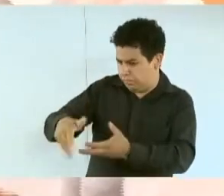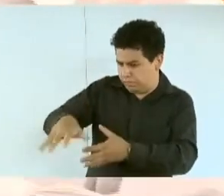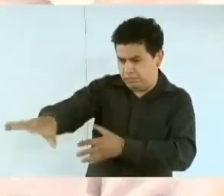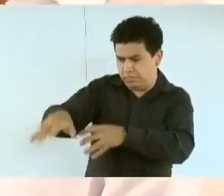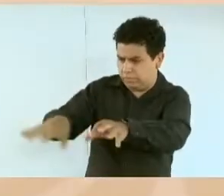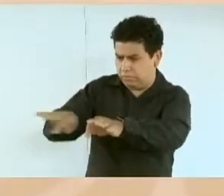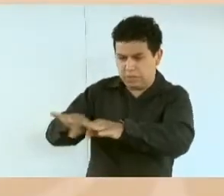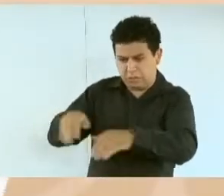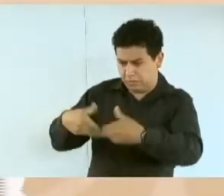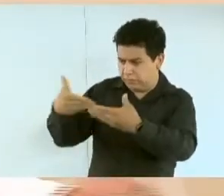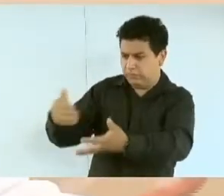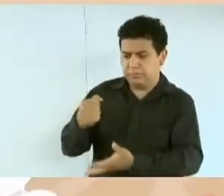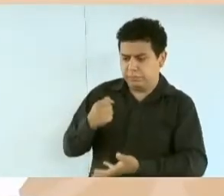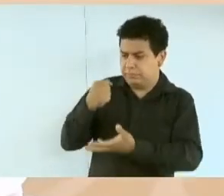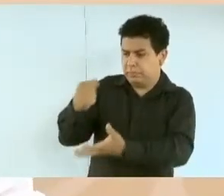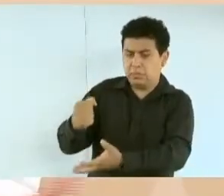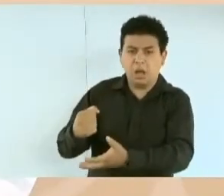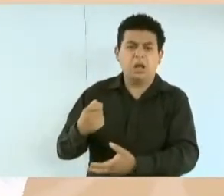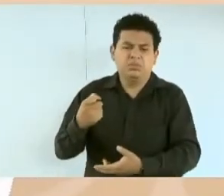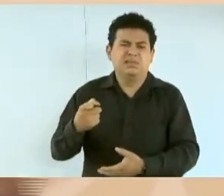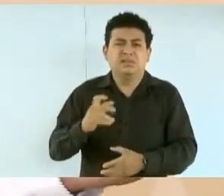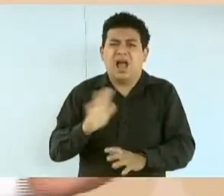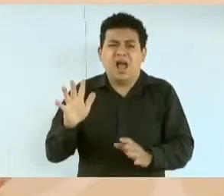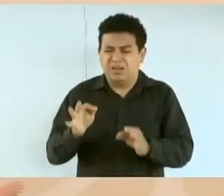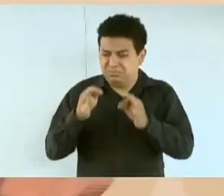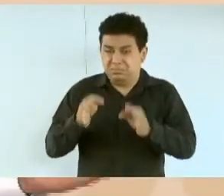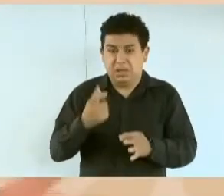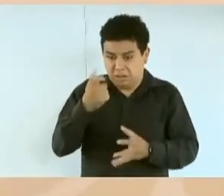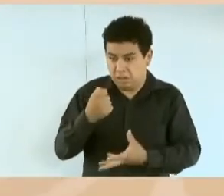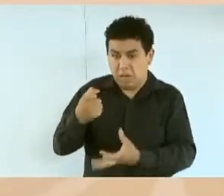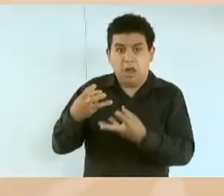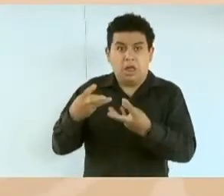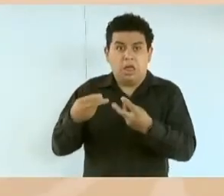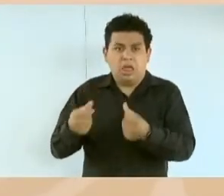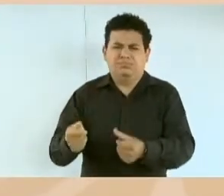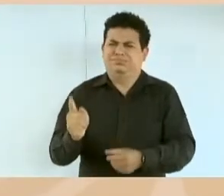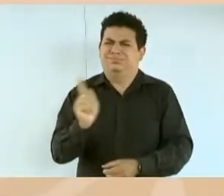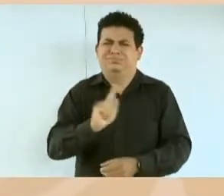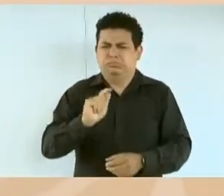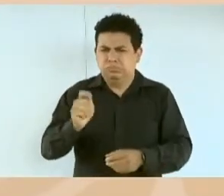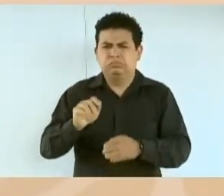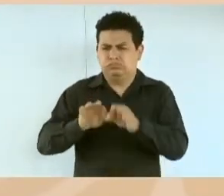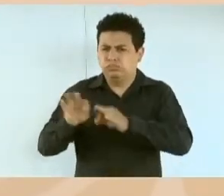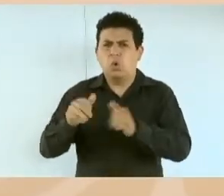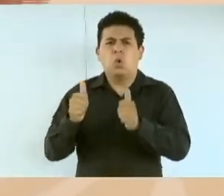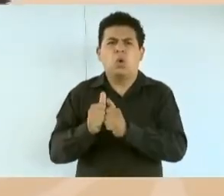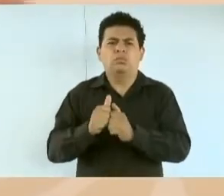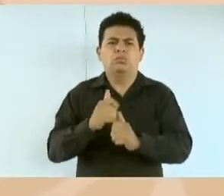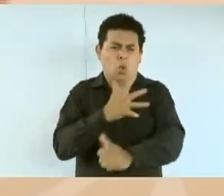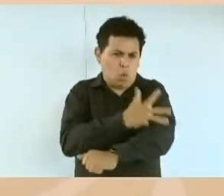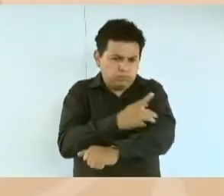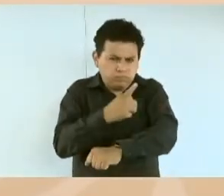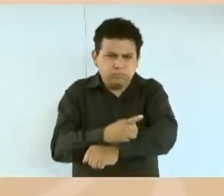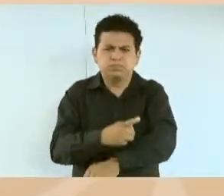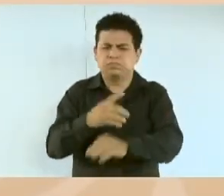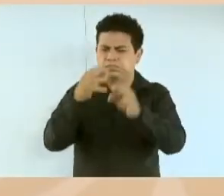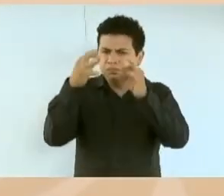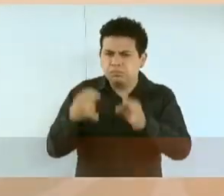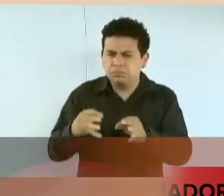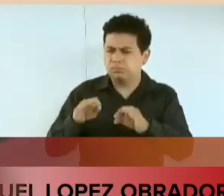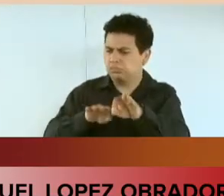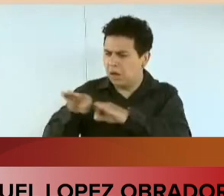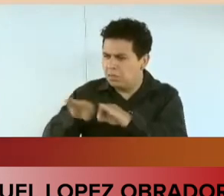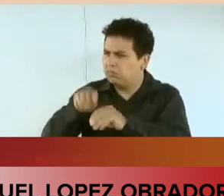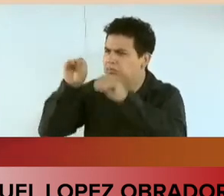y existe la garantía de que ese dinero se va a manejar con honestidad y se van a hacer estas